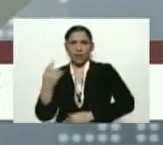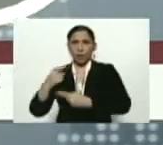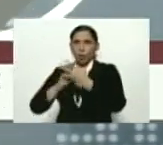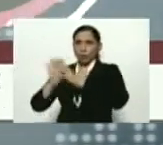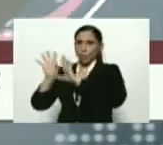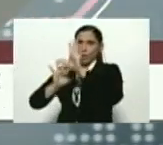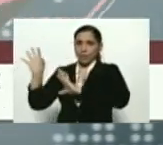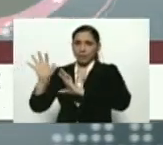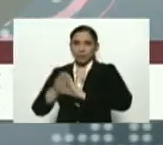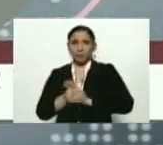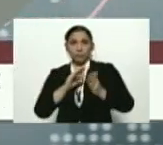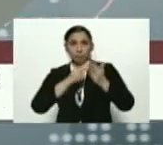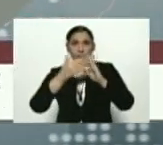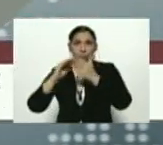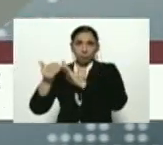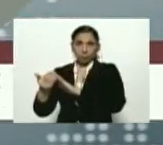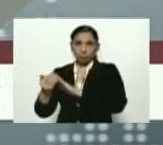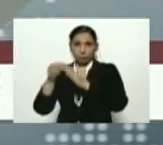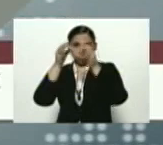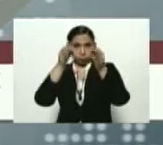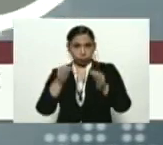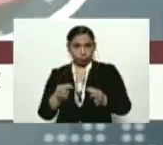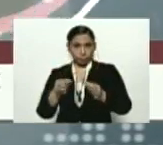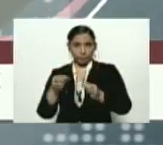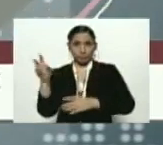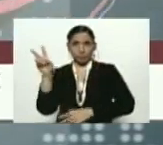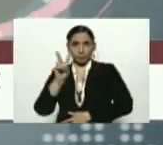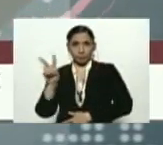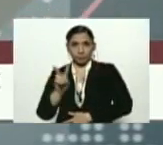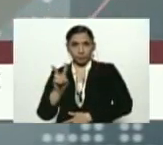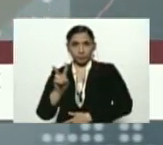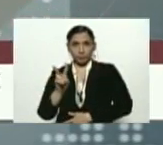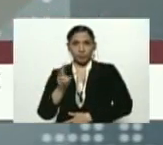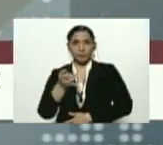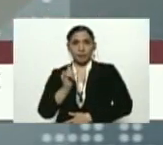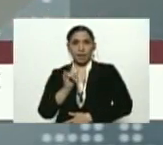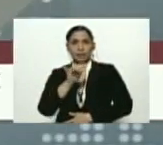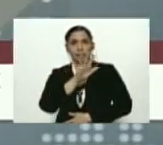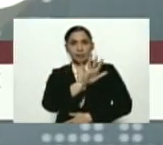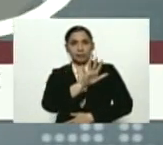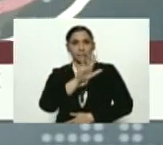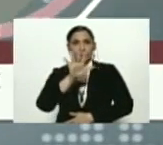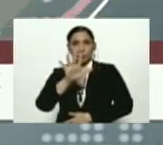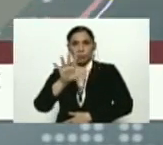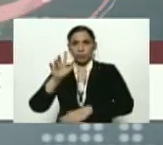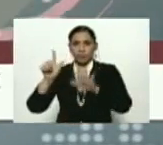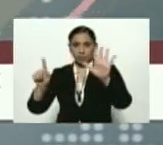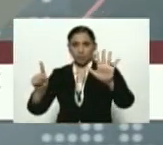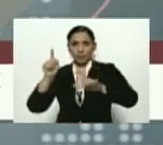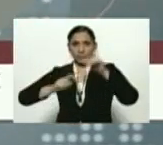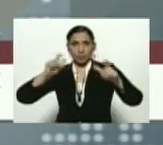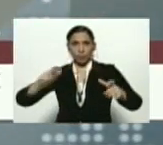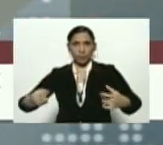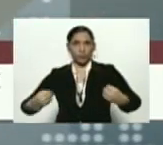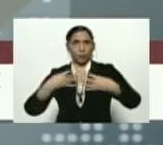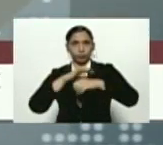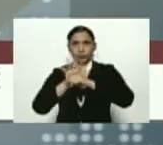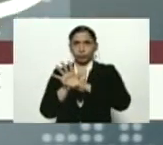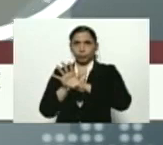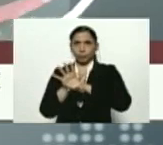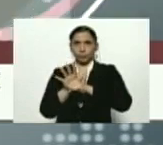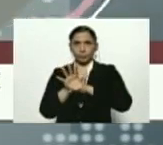comunitarios, es decir, los casos realmente de Venezuela, son 556 casos.